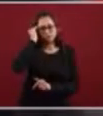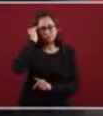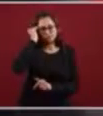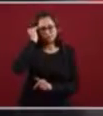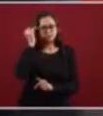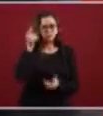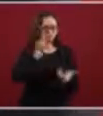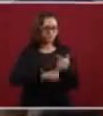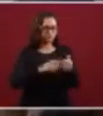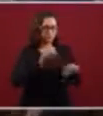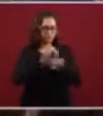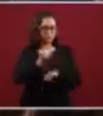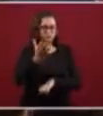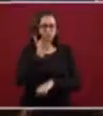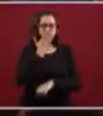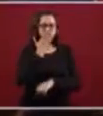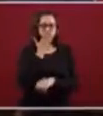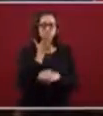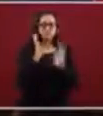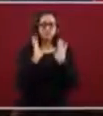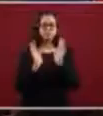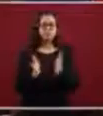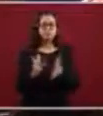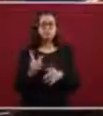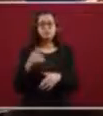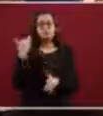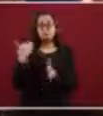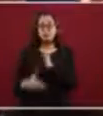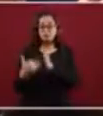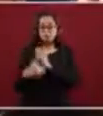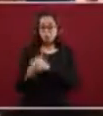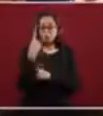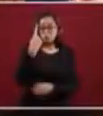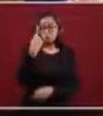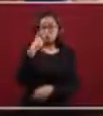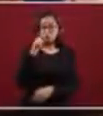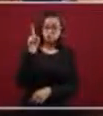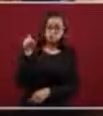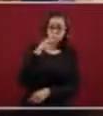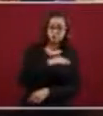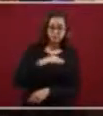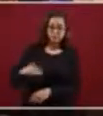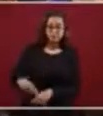estado. Nos faltó ir a Caborca, pero